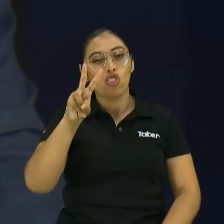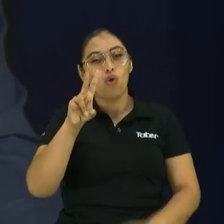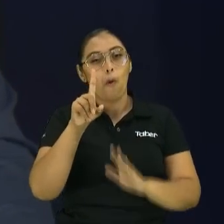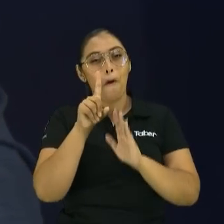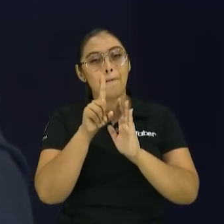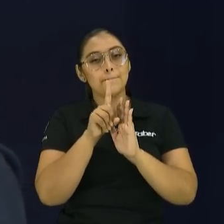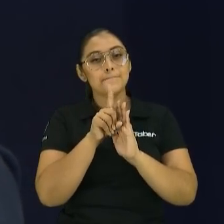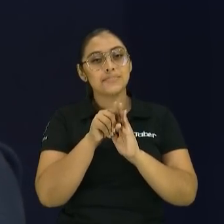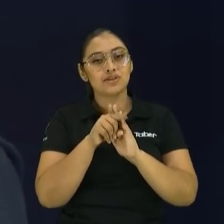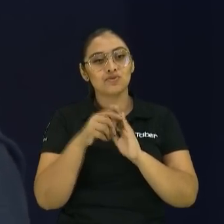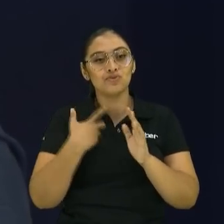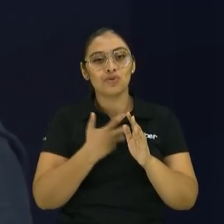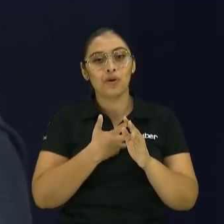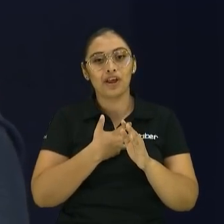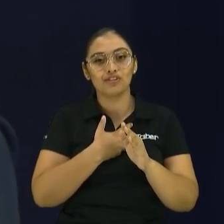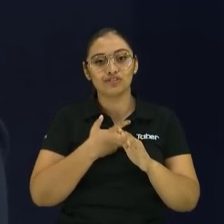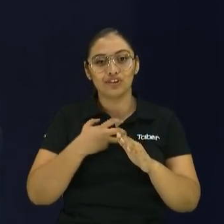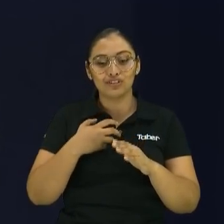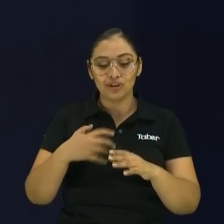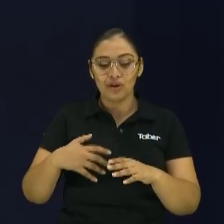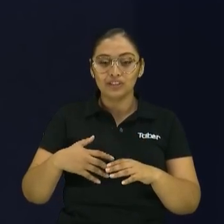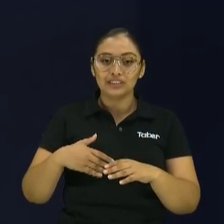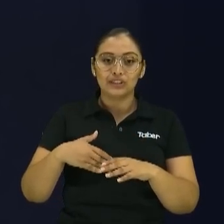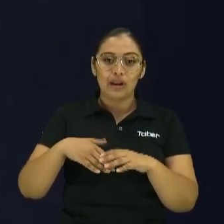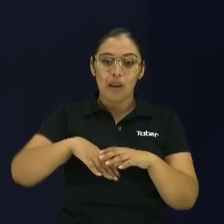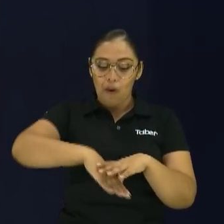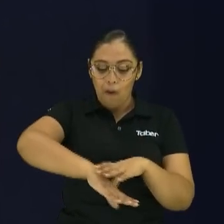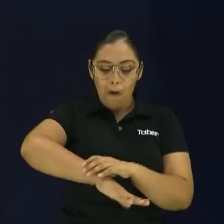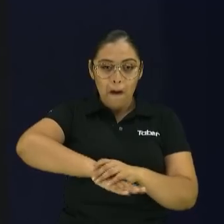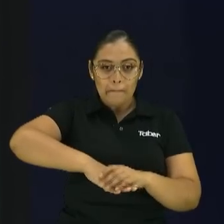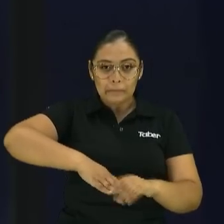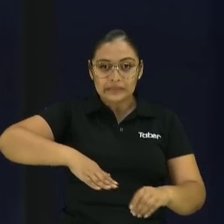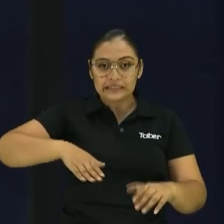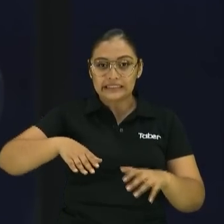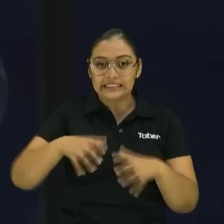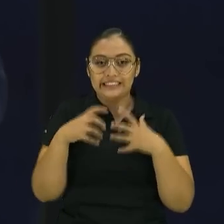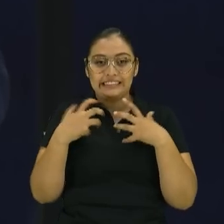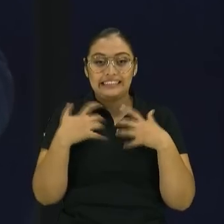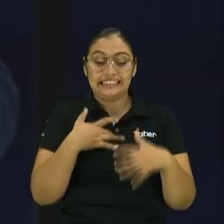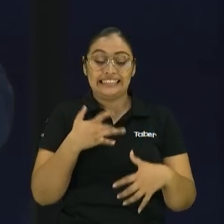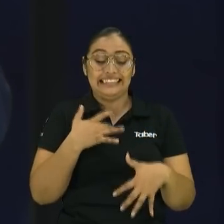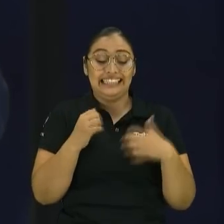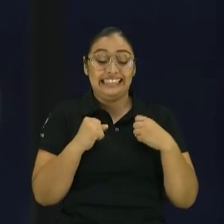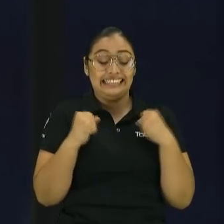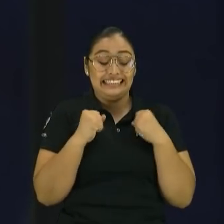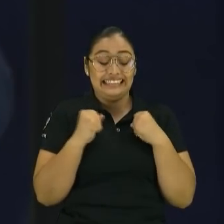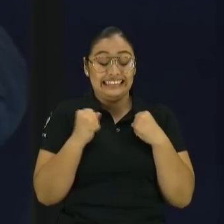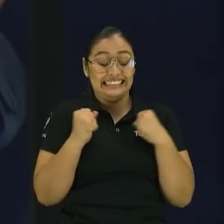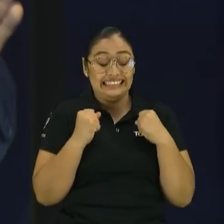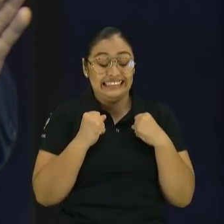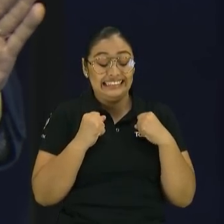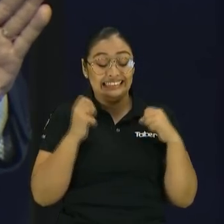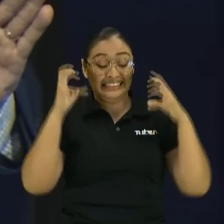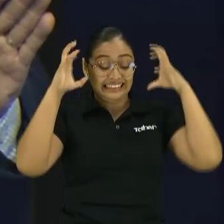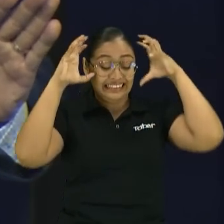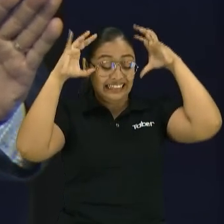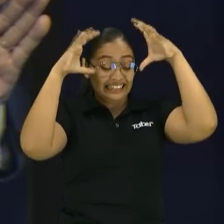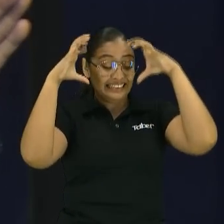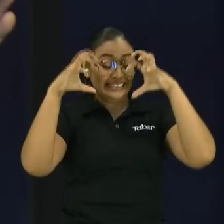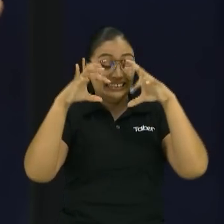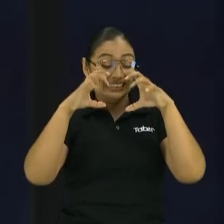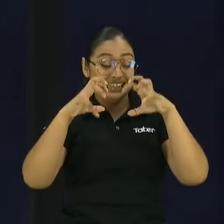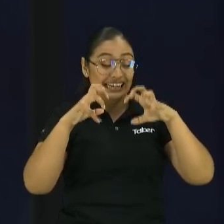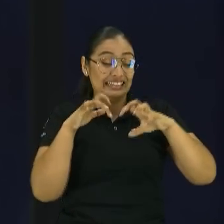ocotes al agua así de a poquito usted siente que le llega electricidad al cerebro no velar del resto de cosas